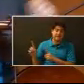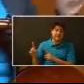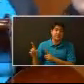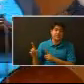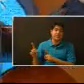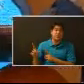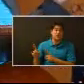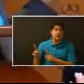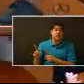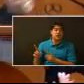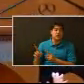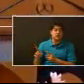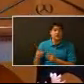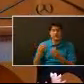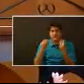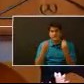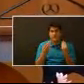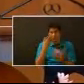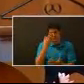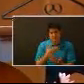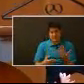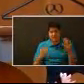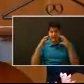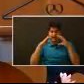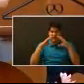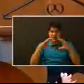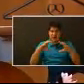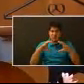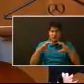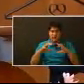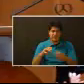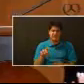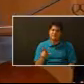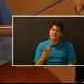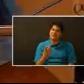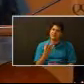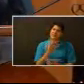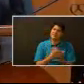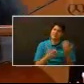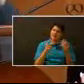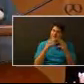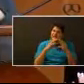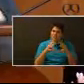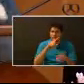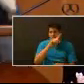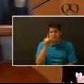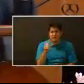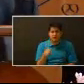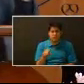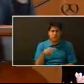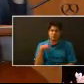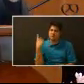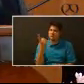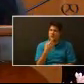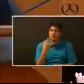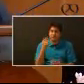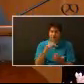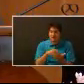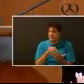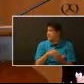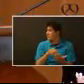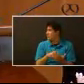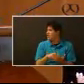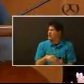hay muchos que se van a la cueva de Adulam. ¿Quiénes se van a la cueva de Adulam? Los endeudados,